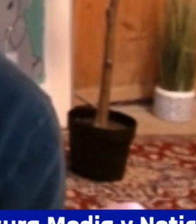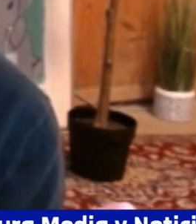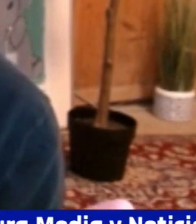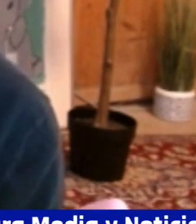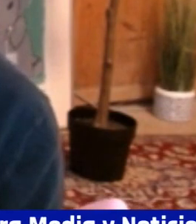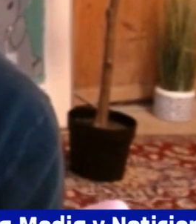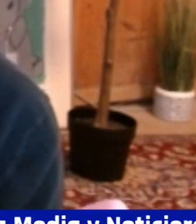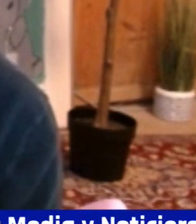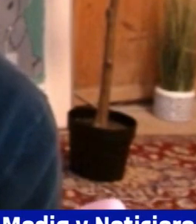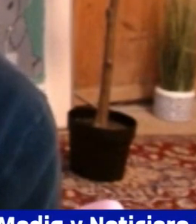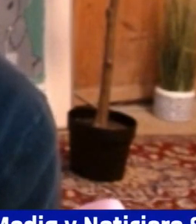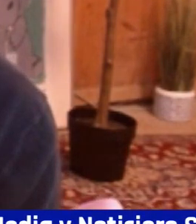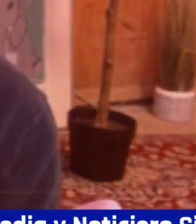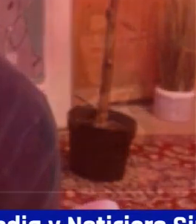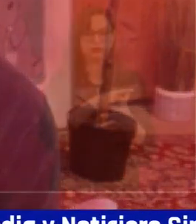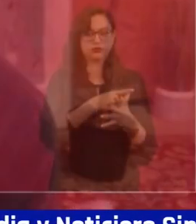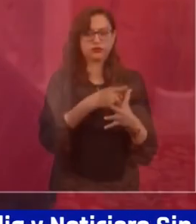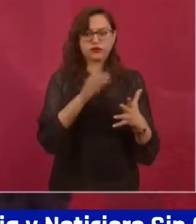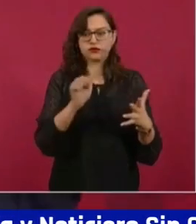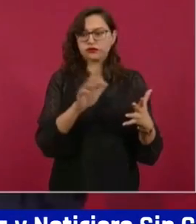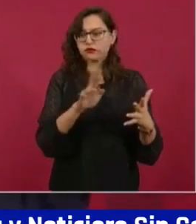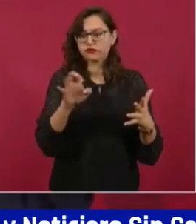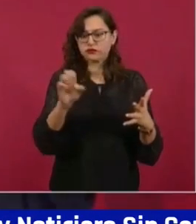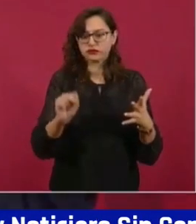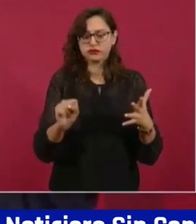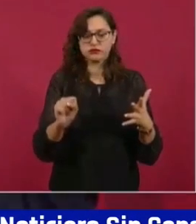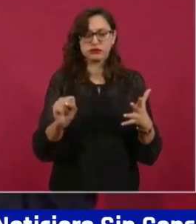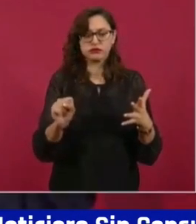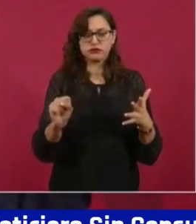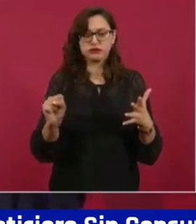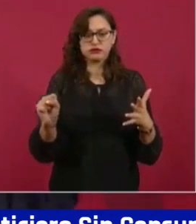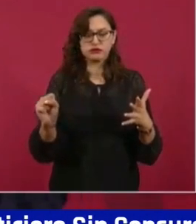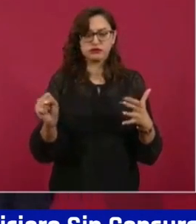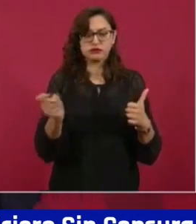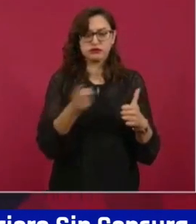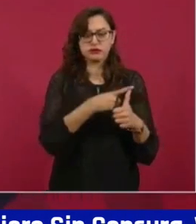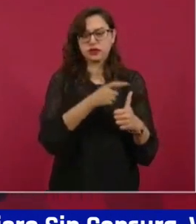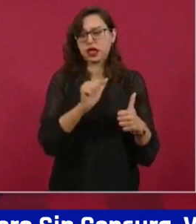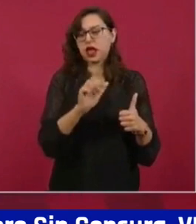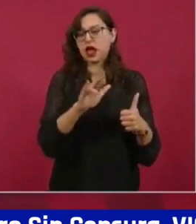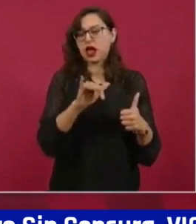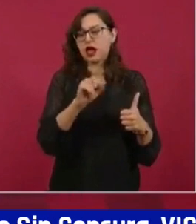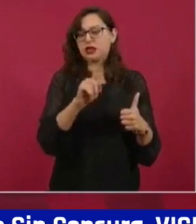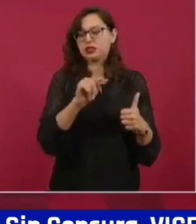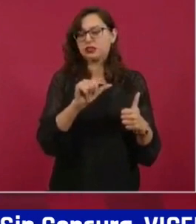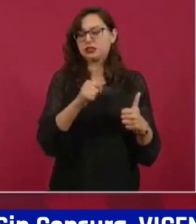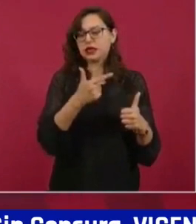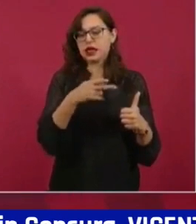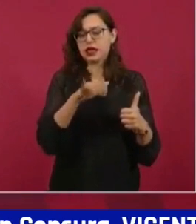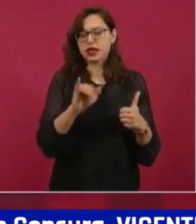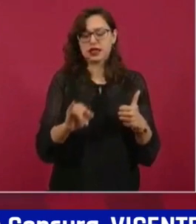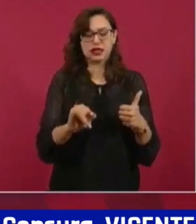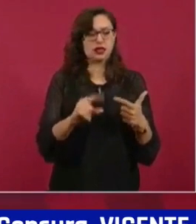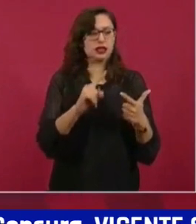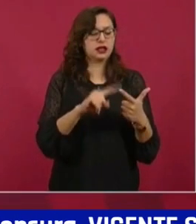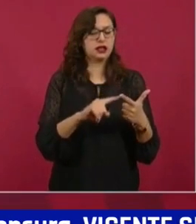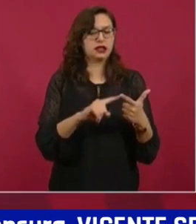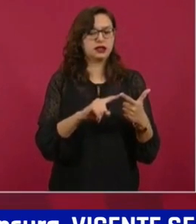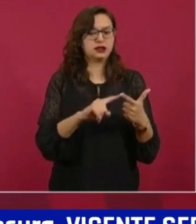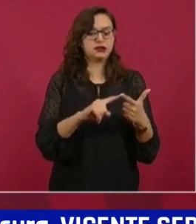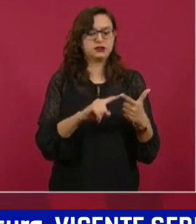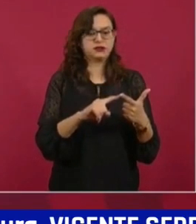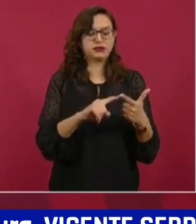su gobierno con el pueblo de Venezuela, al cual admira, asegura, y que hoy Estados Unidos ya le está comprando